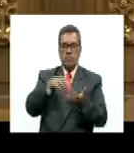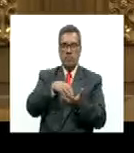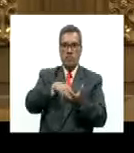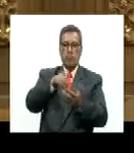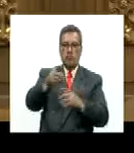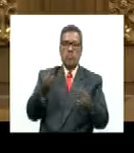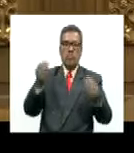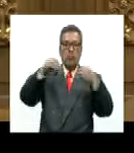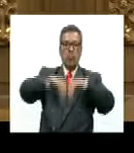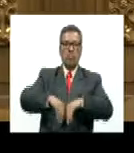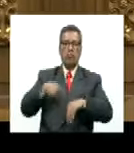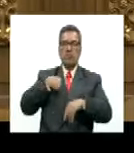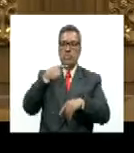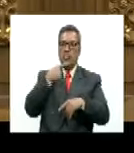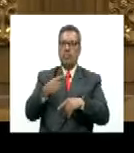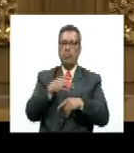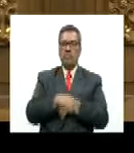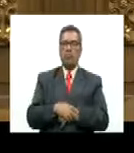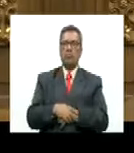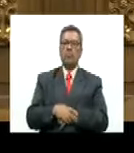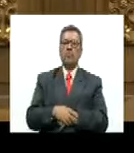Este acuerdo dice lo siguiente.